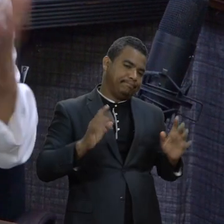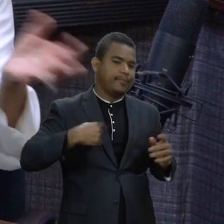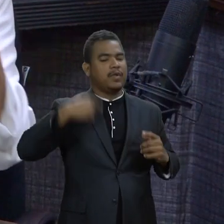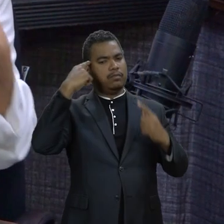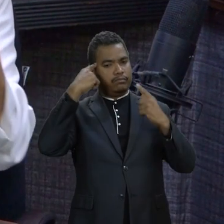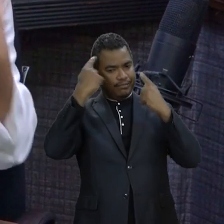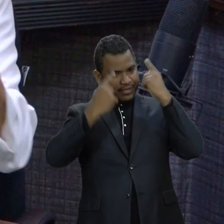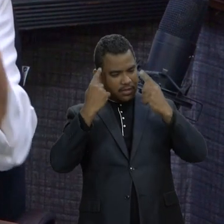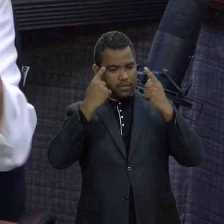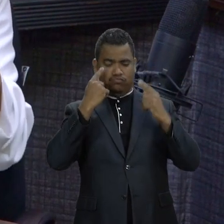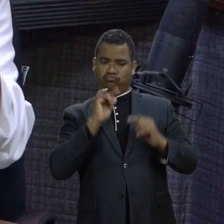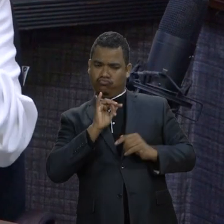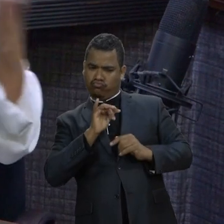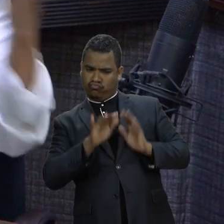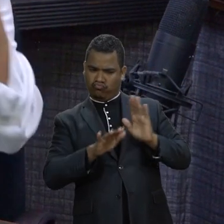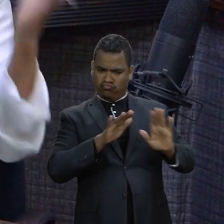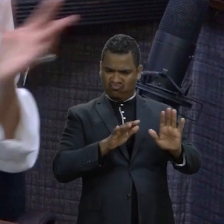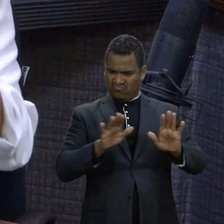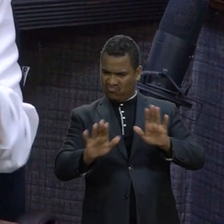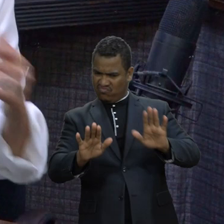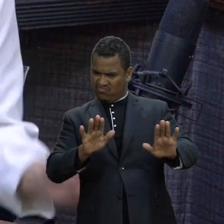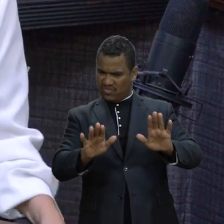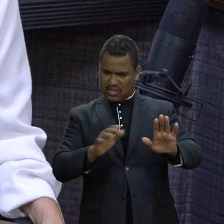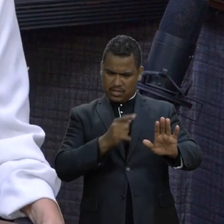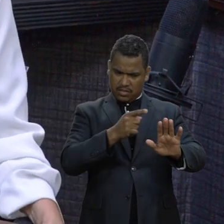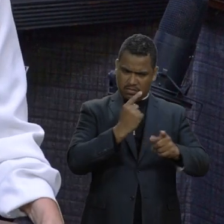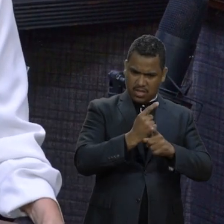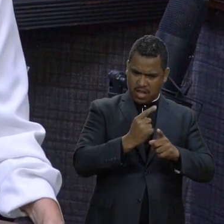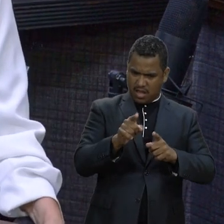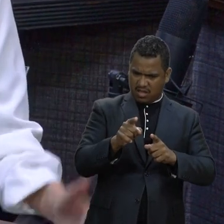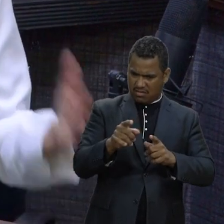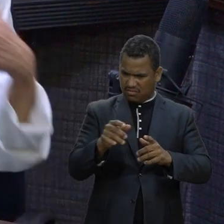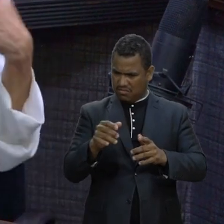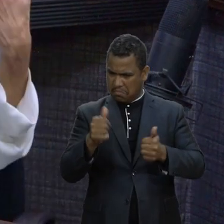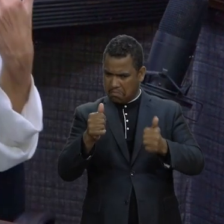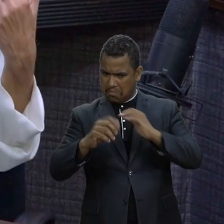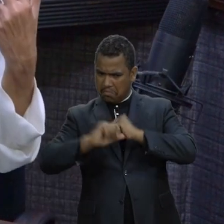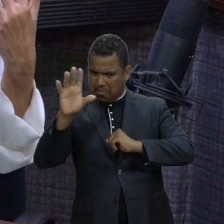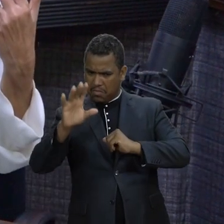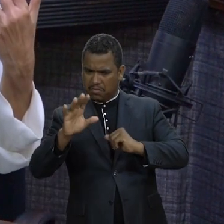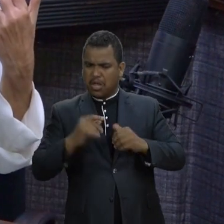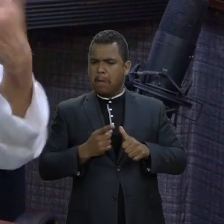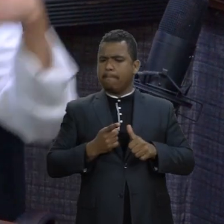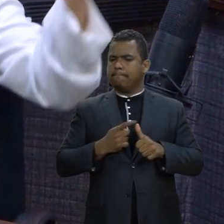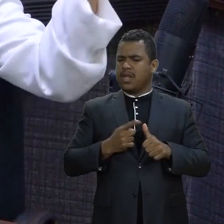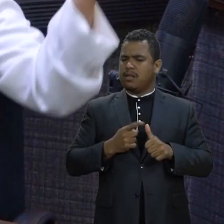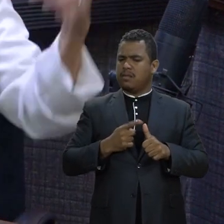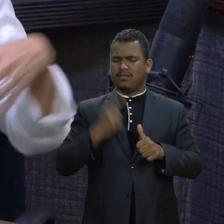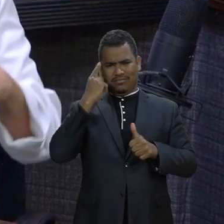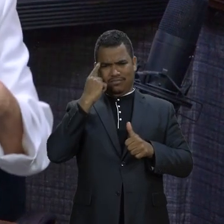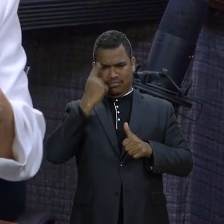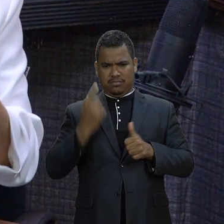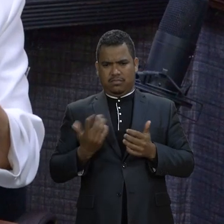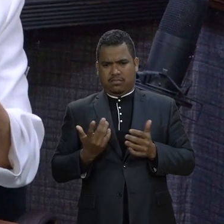por ejemplo, en la justicia, en bla, bla, bla, esos son muy difíciles, ¿tú me entiendes? Un problema, por ejemplo, de terrenos,